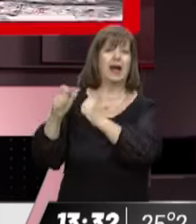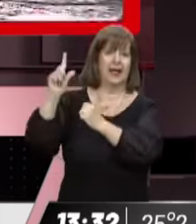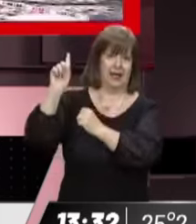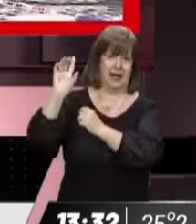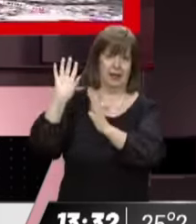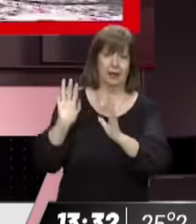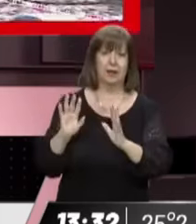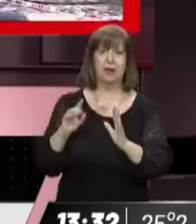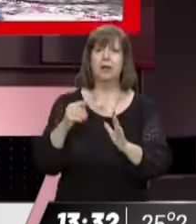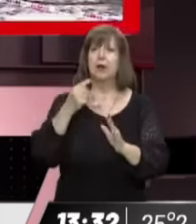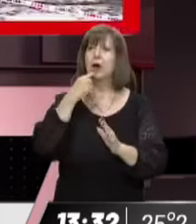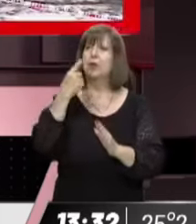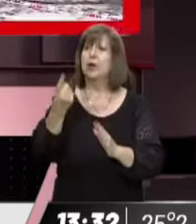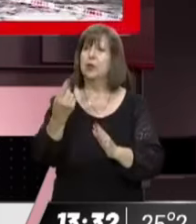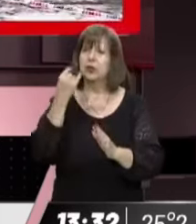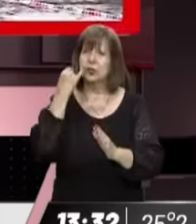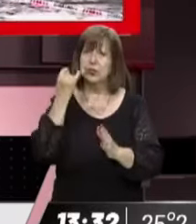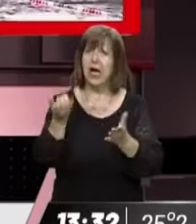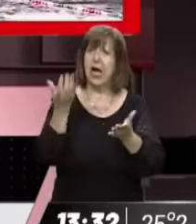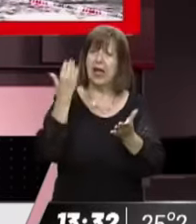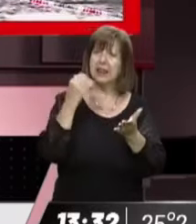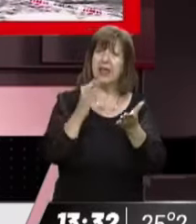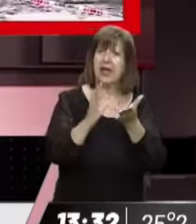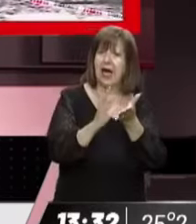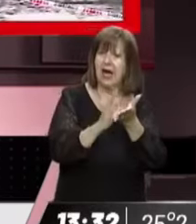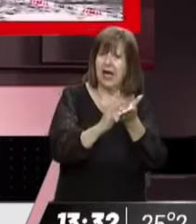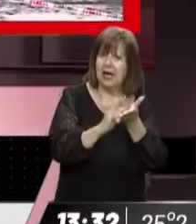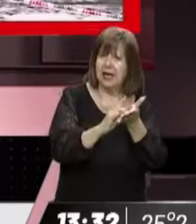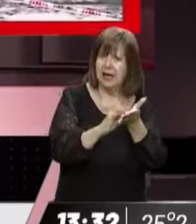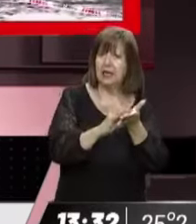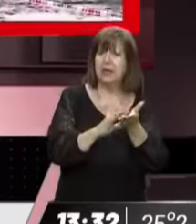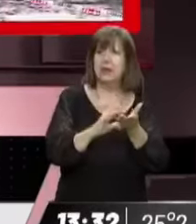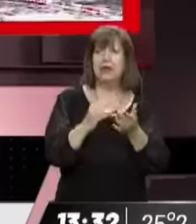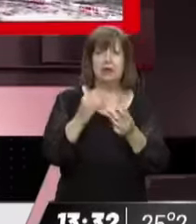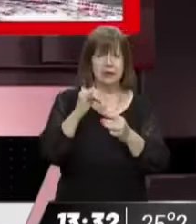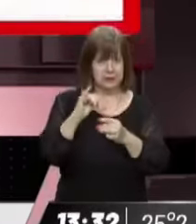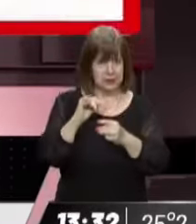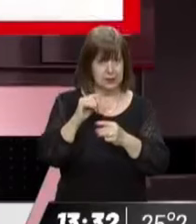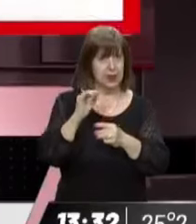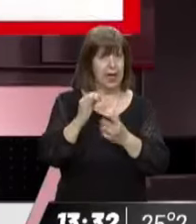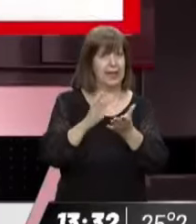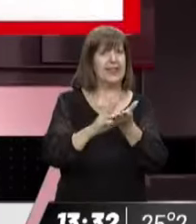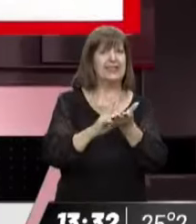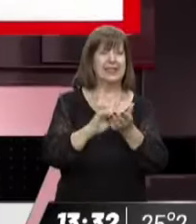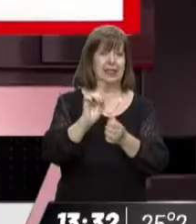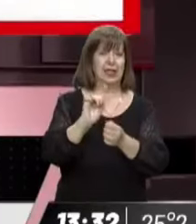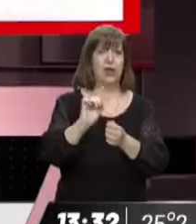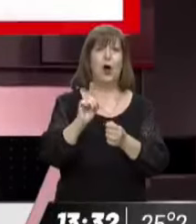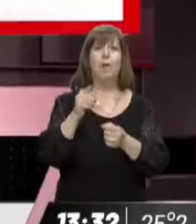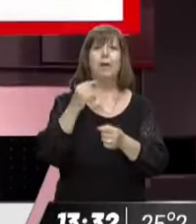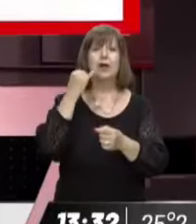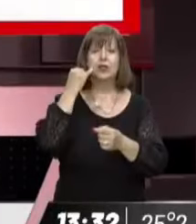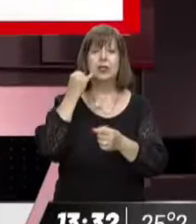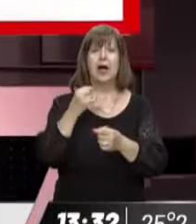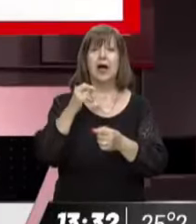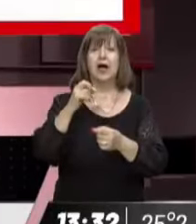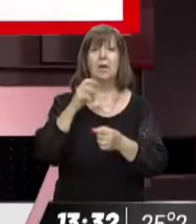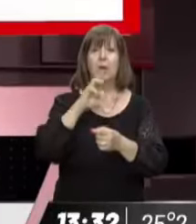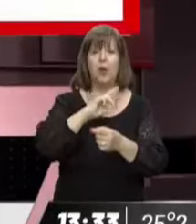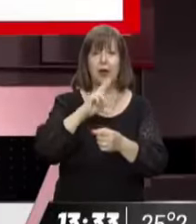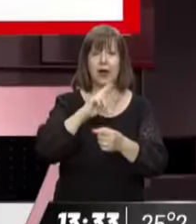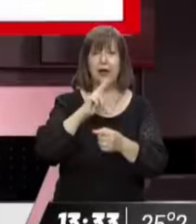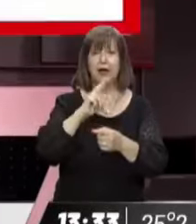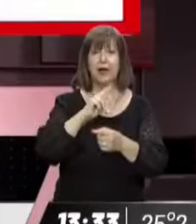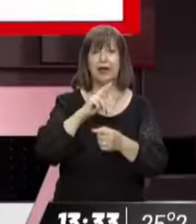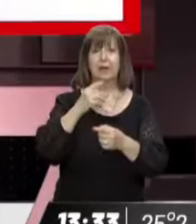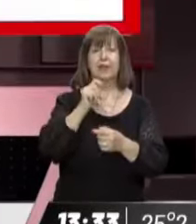no tenía antecedentes. Sí había una denuncia de robo por parte de la señora Ruiz desde el